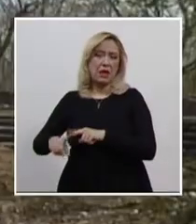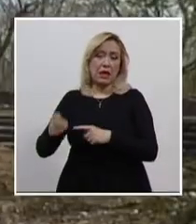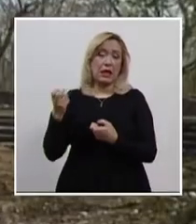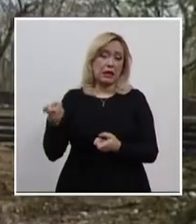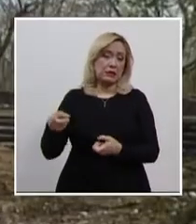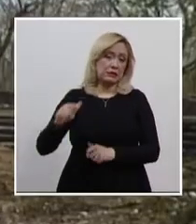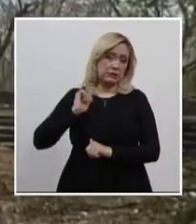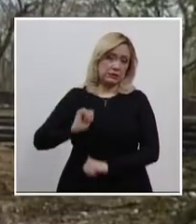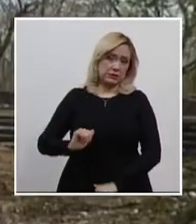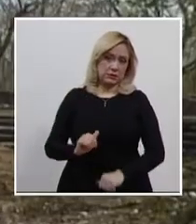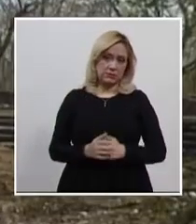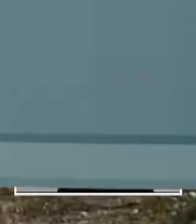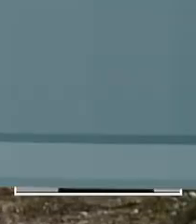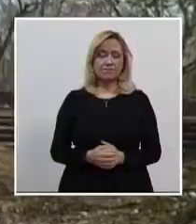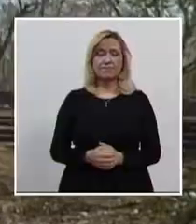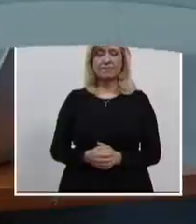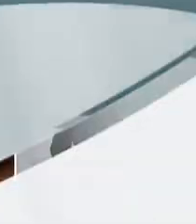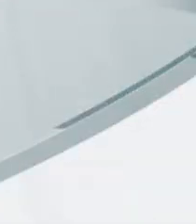Marta Rodríguez.